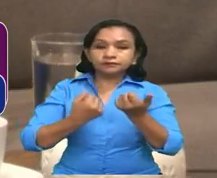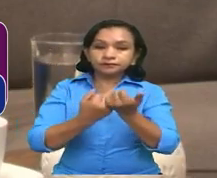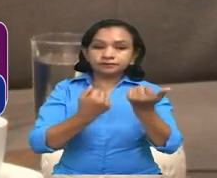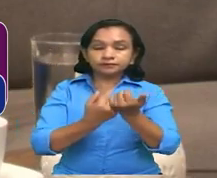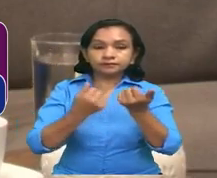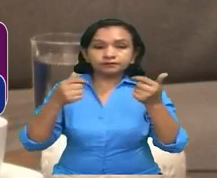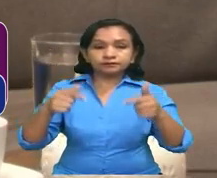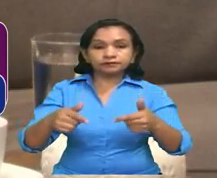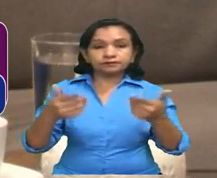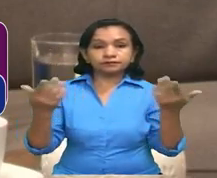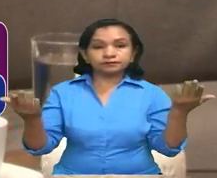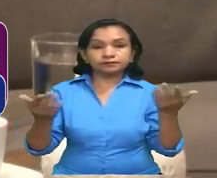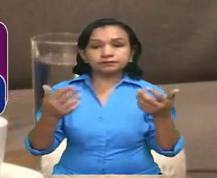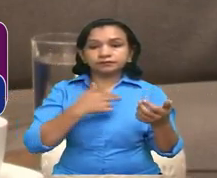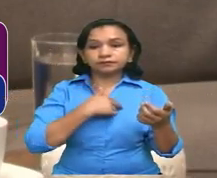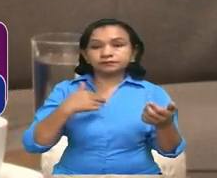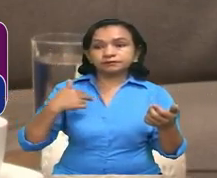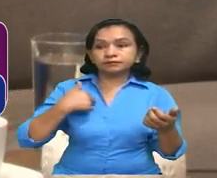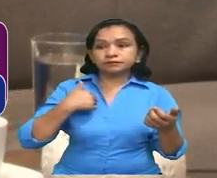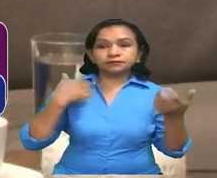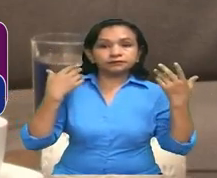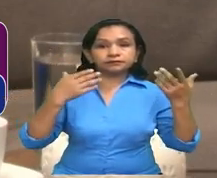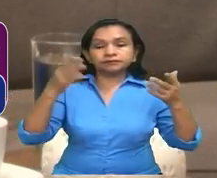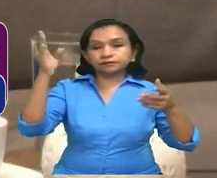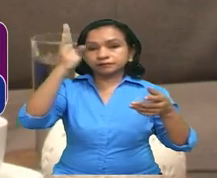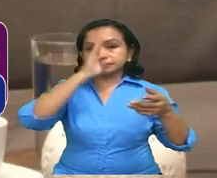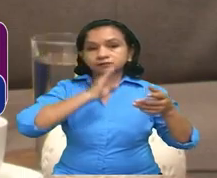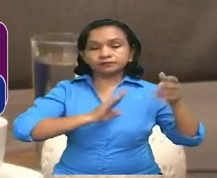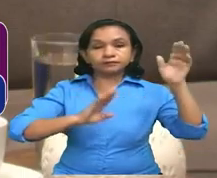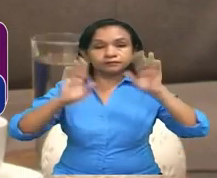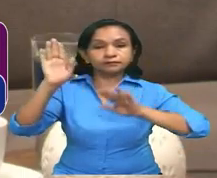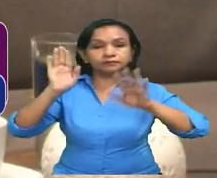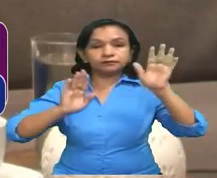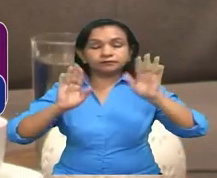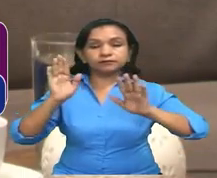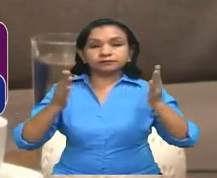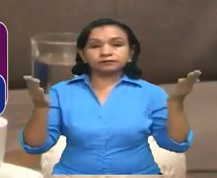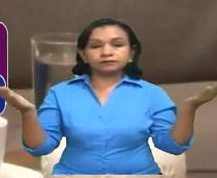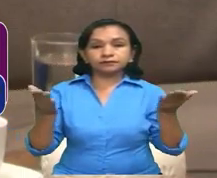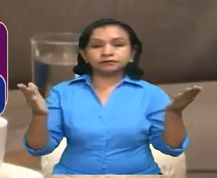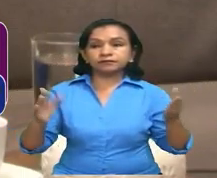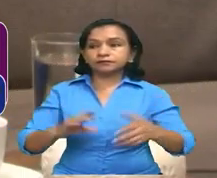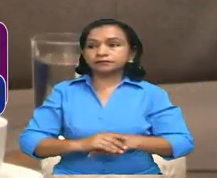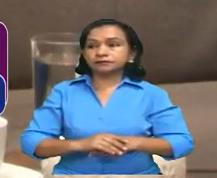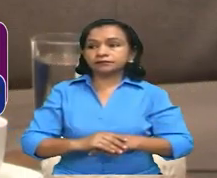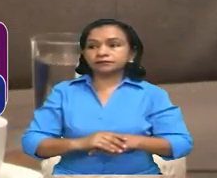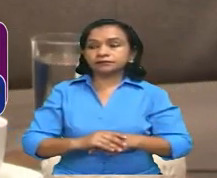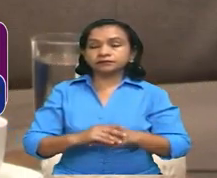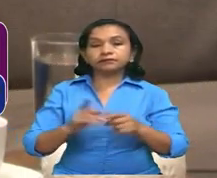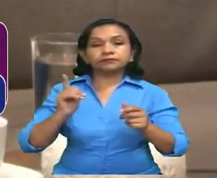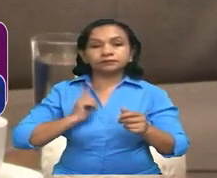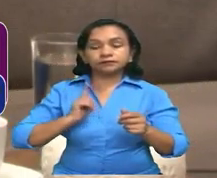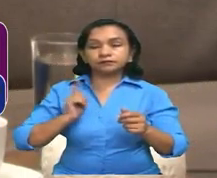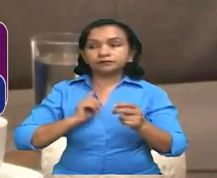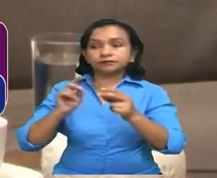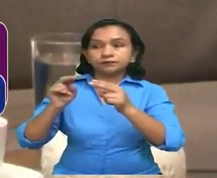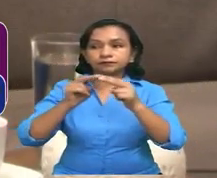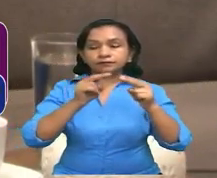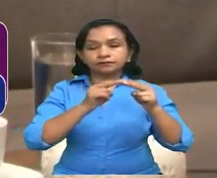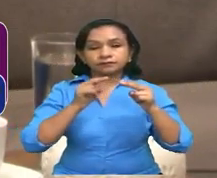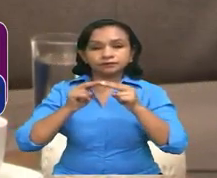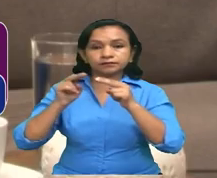simbólico, siempre con el tema de la responsabilidad compartida, en donde nosotros como gobierno facilitamos, pero ellos también como empresarios ponen su